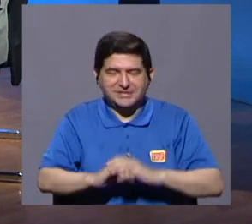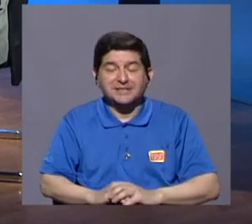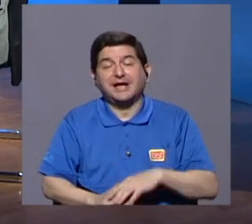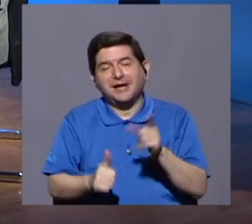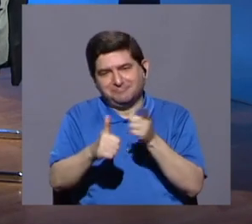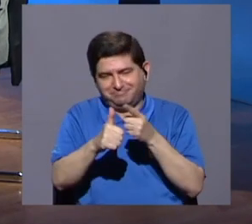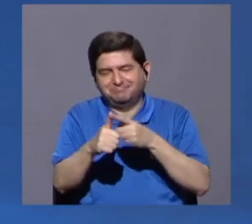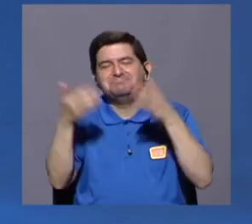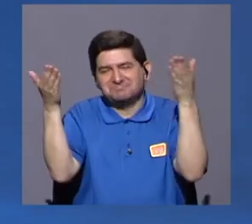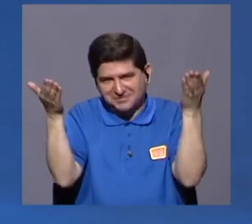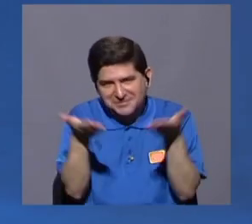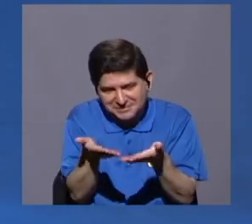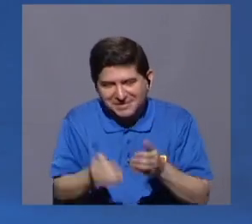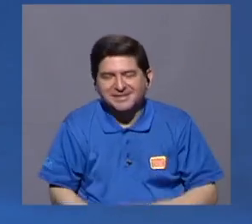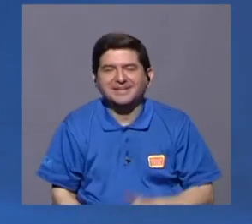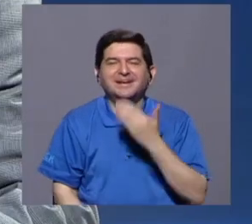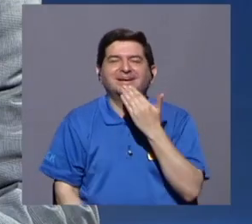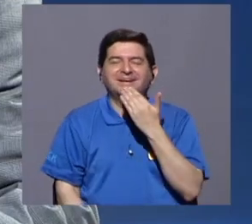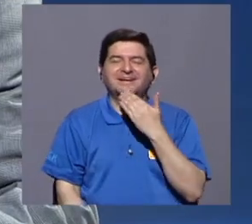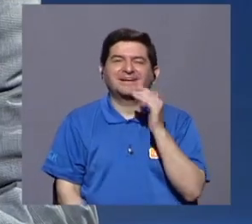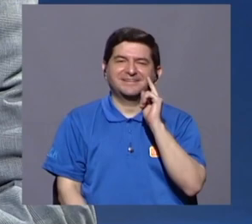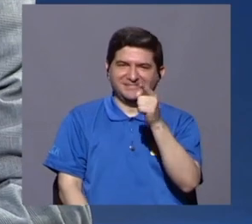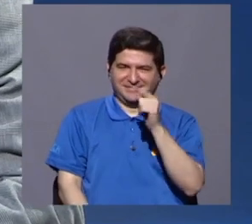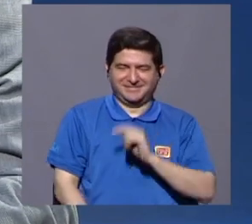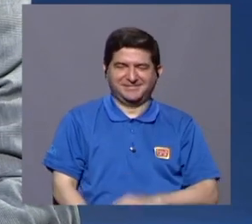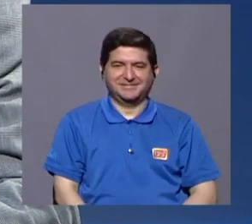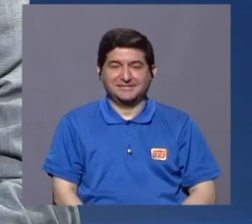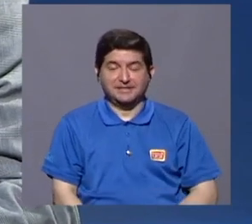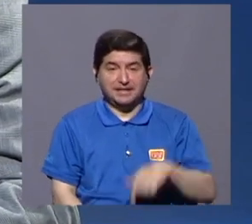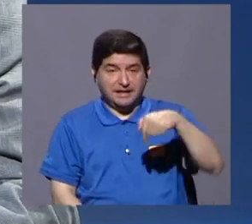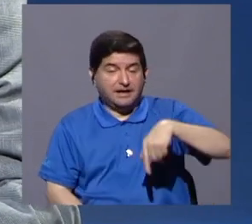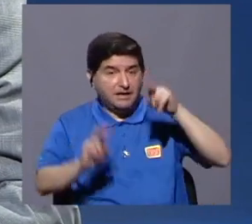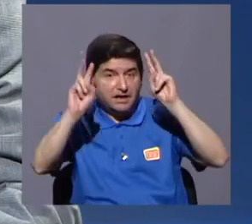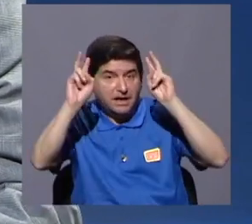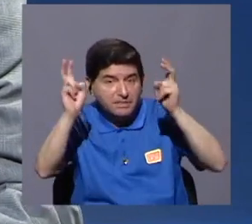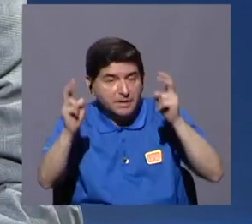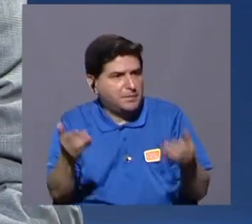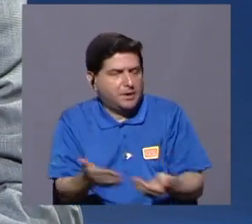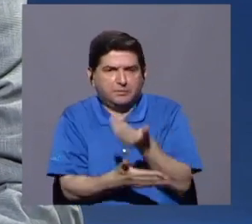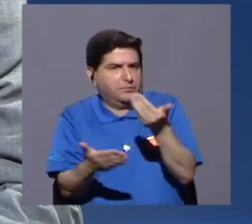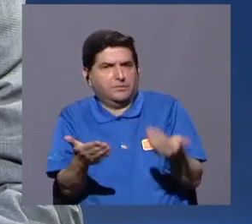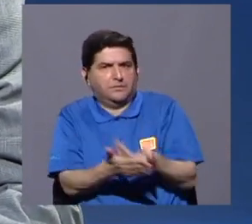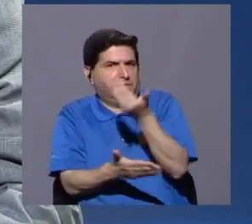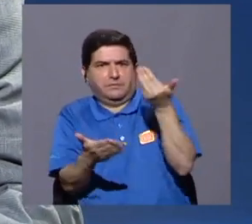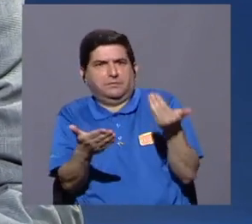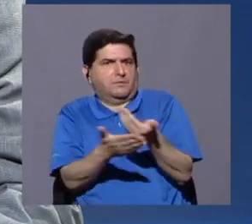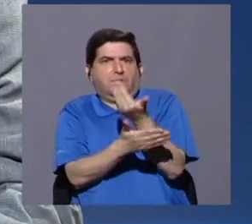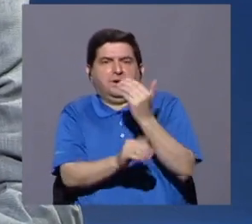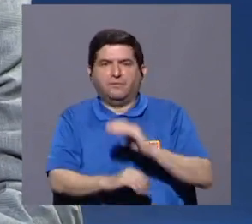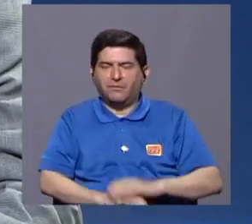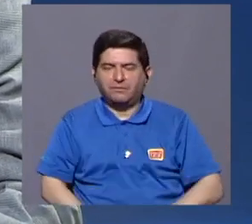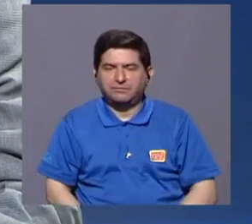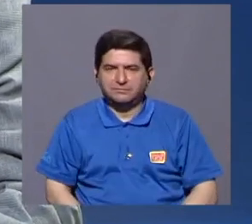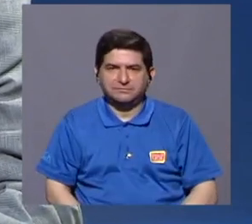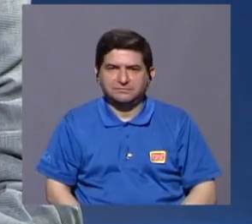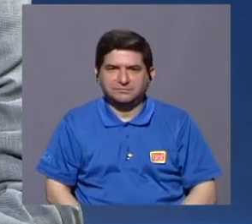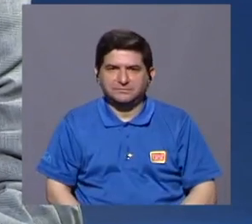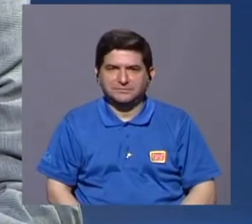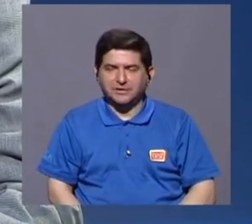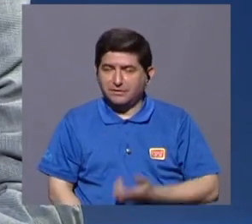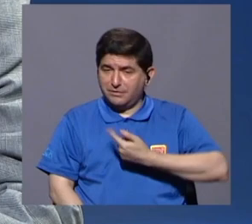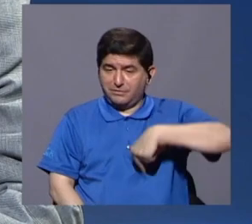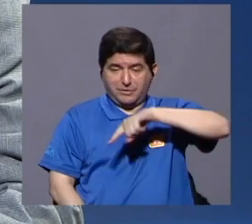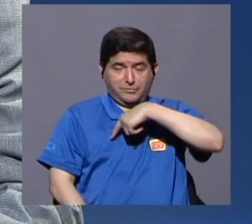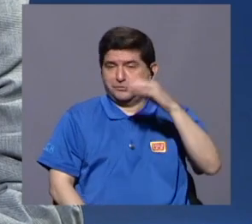el espacio muchas gracias a ustedes vamos a hablar de un tema totalmente novedoso muy nuevo incluso que no